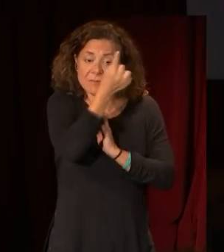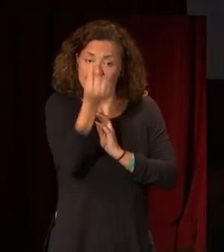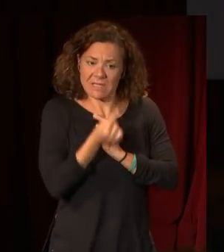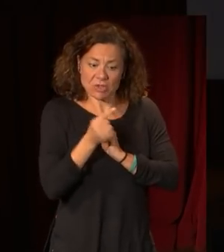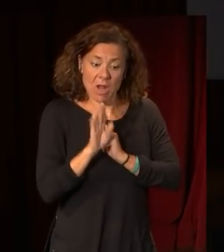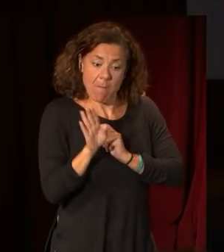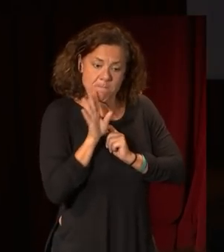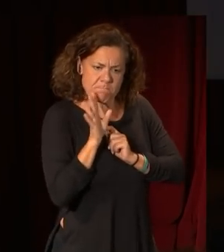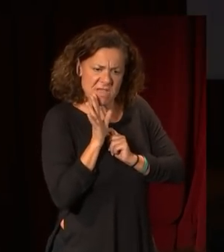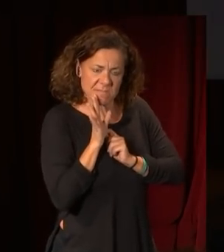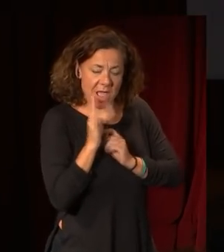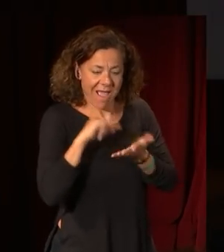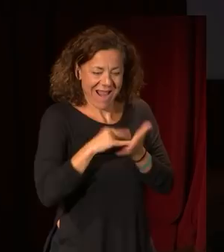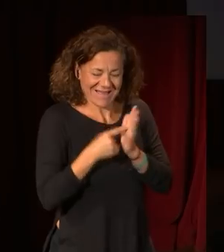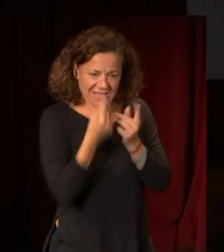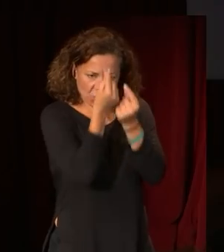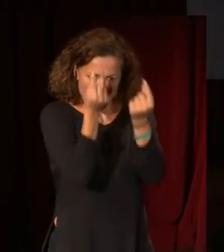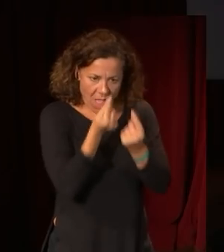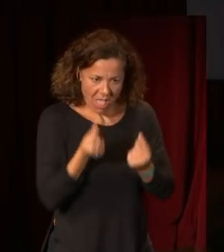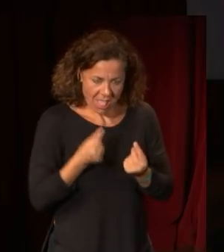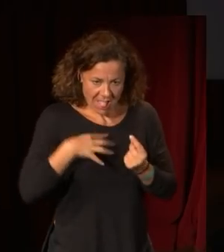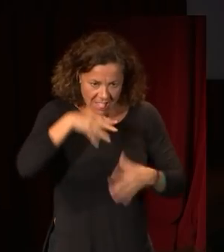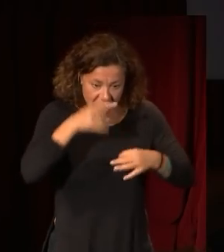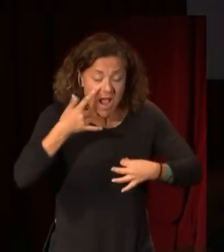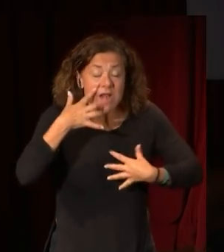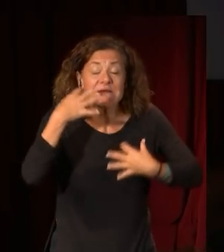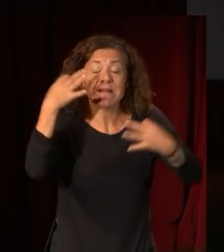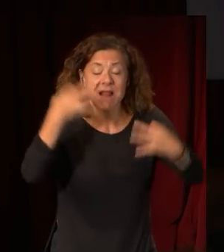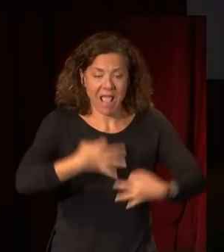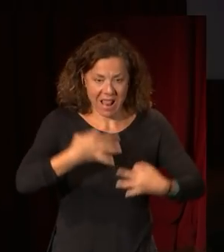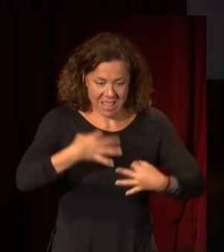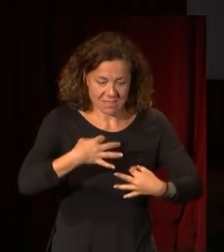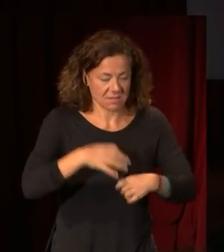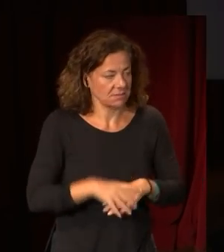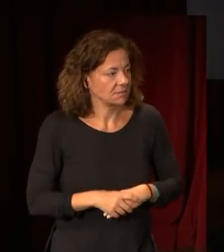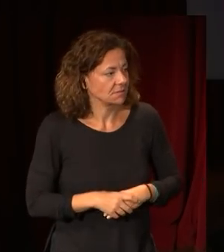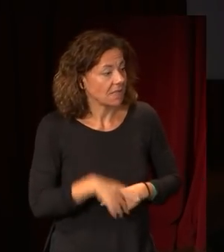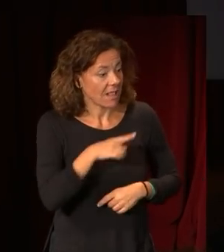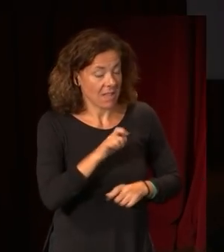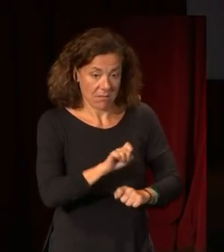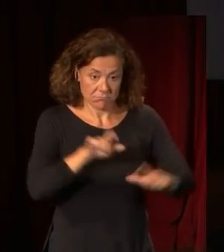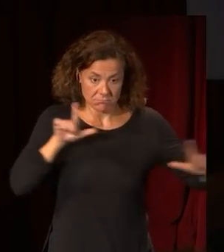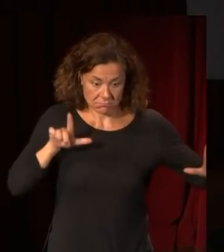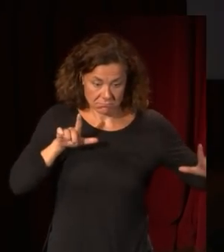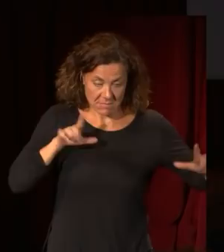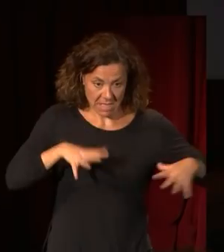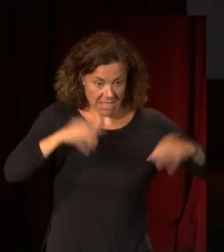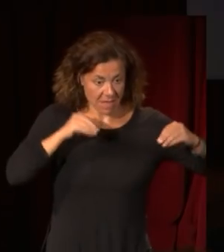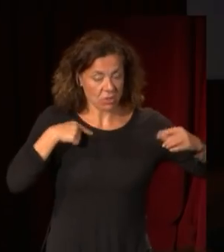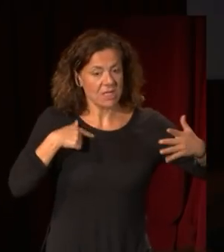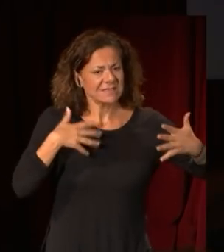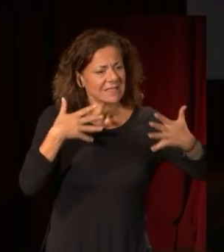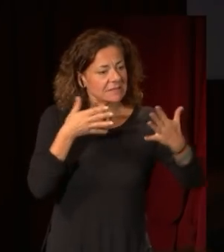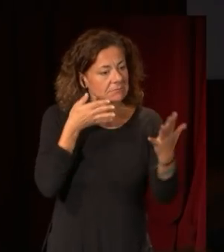propia arquitectura a las propias micro arquitecturas reales del del retablo estas entre